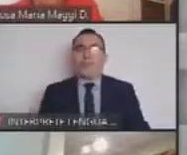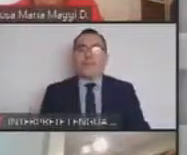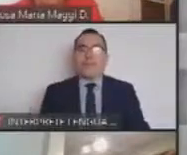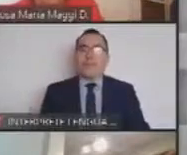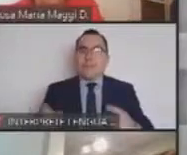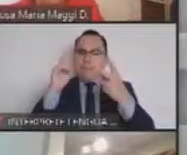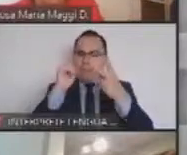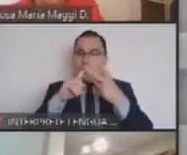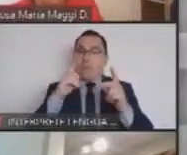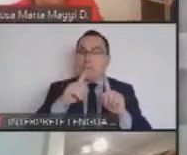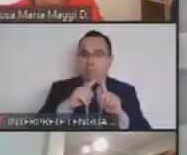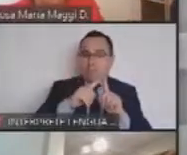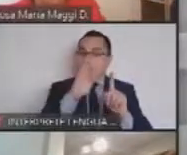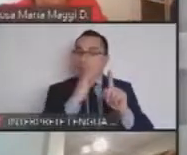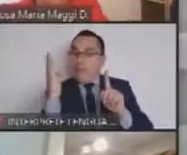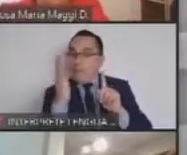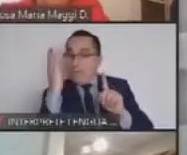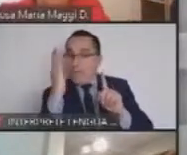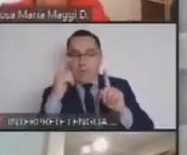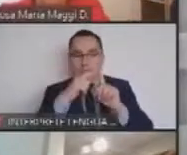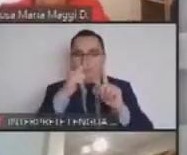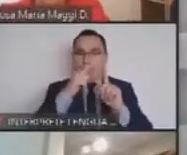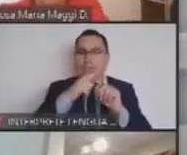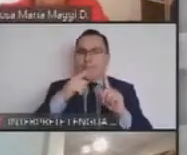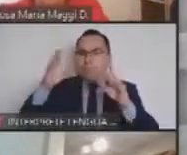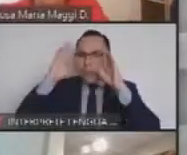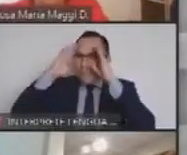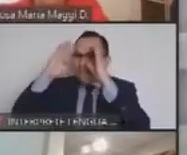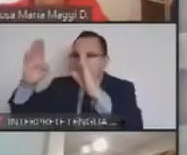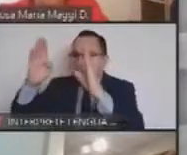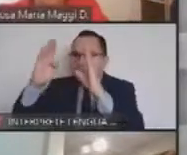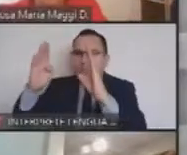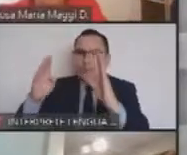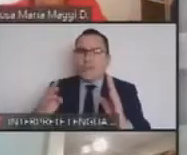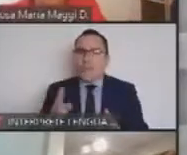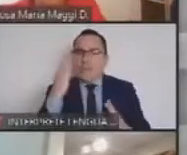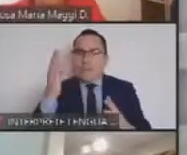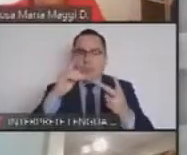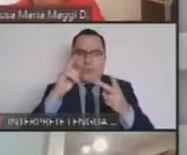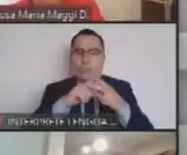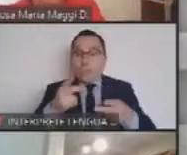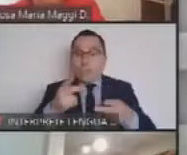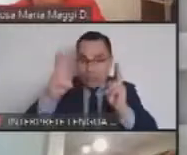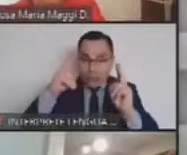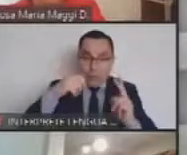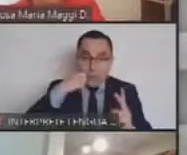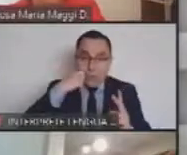cimenta en enfoques que están basados en derechos